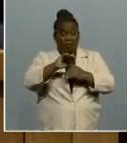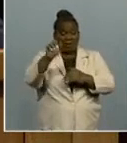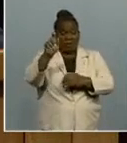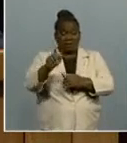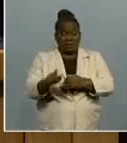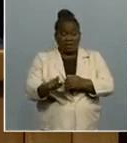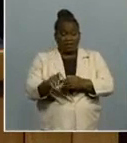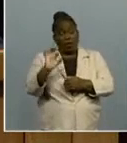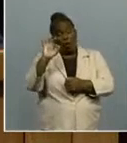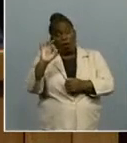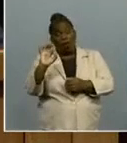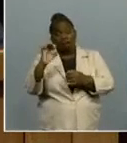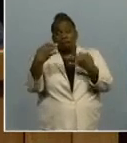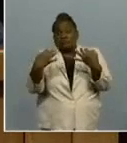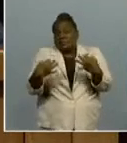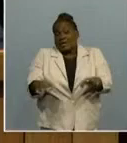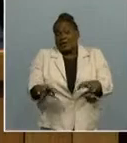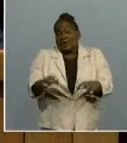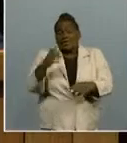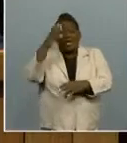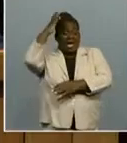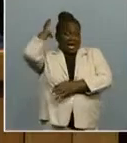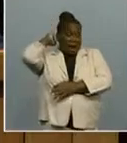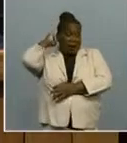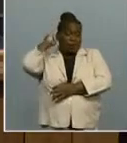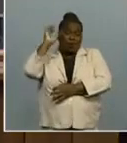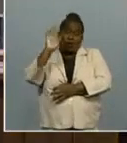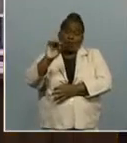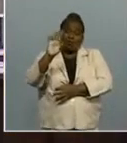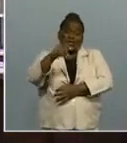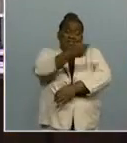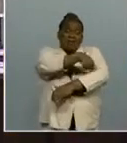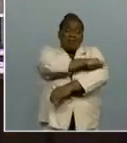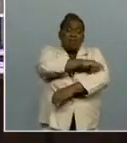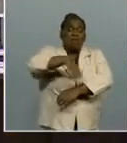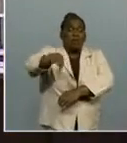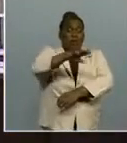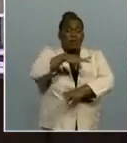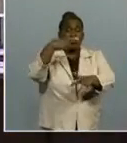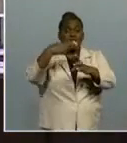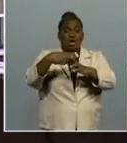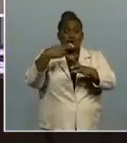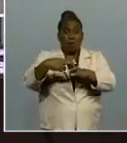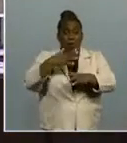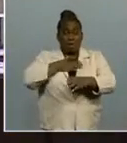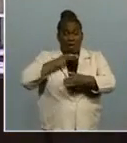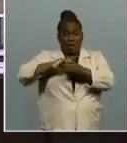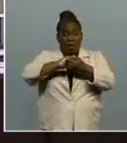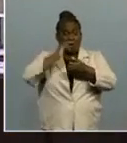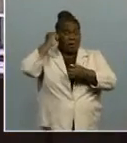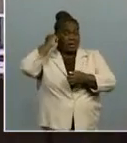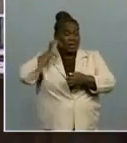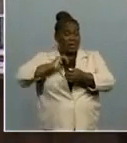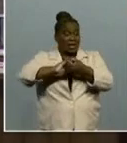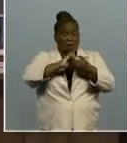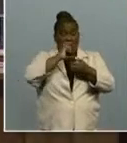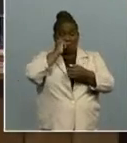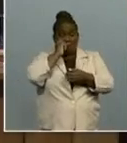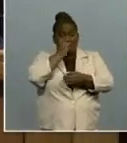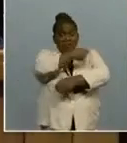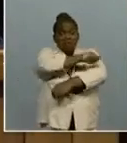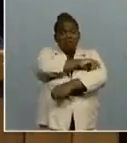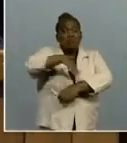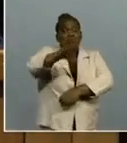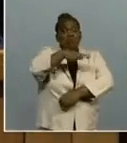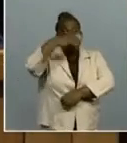o sencillamente raúl como se le llama popularmente en nombre de mis compañeras y compañeros y del pueblo